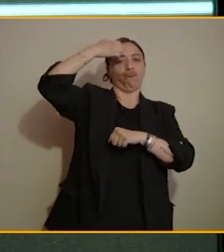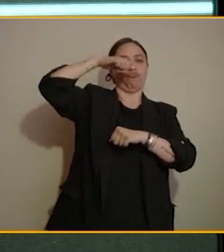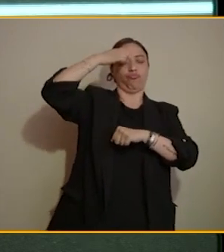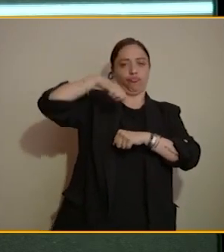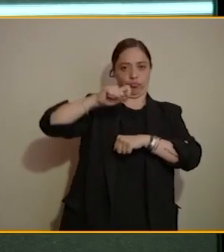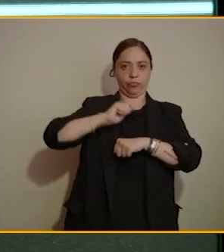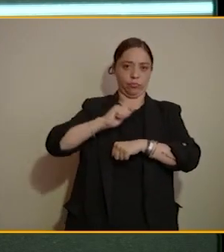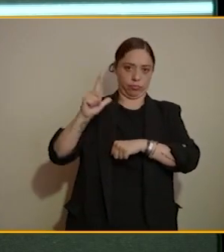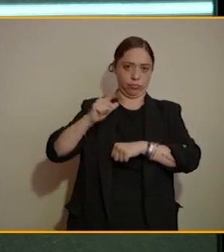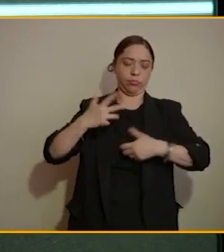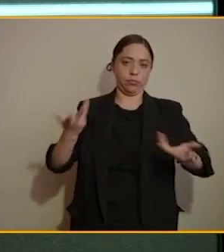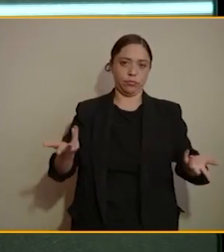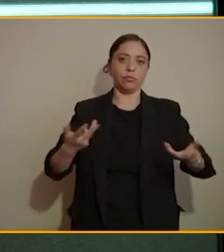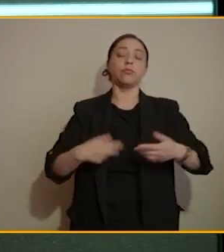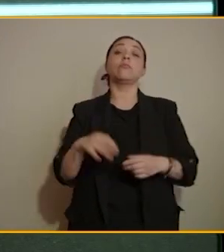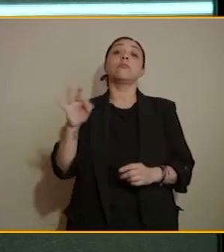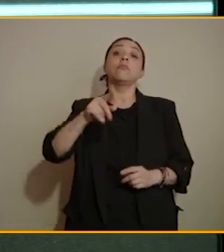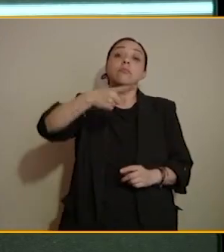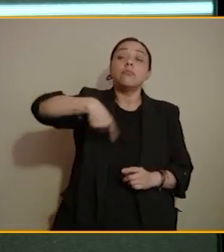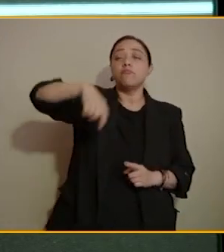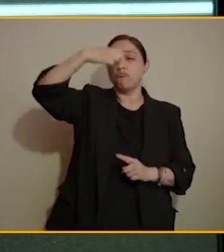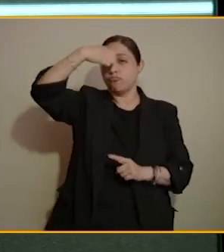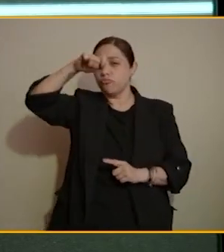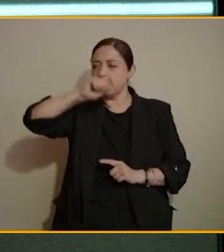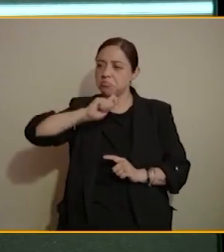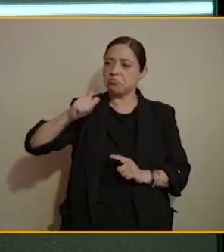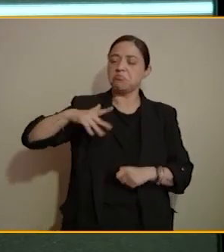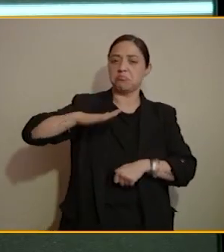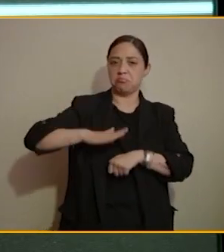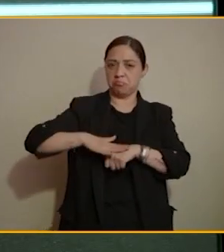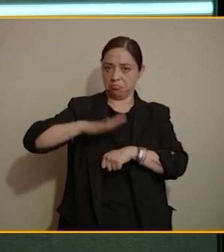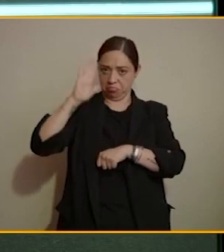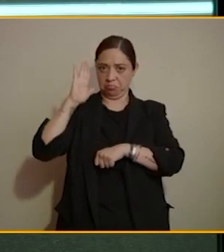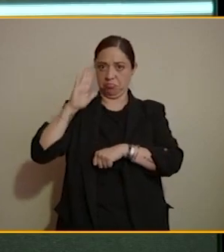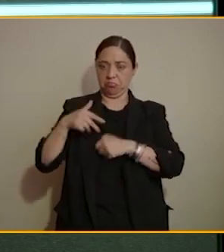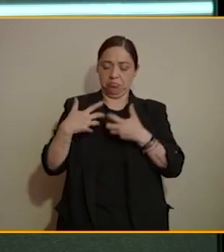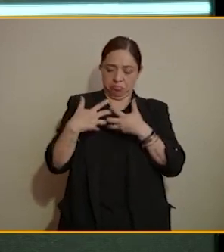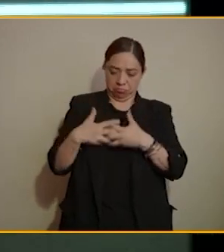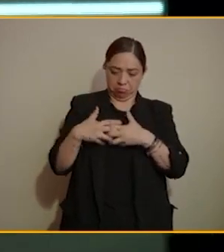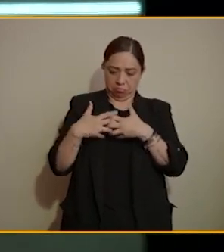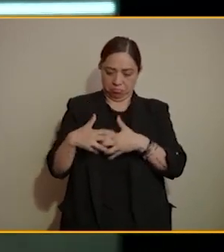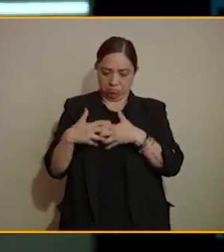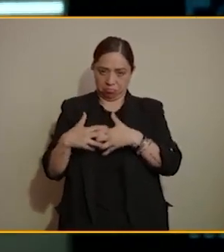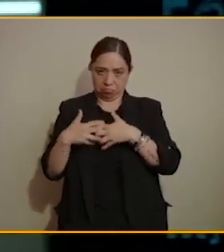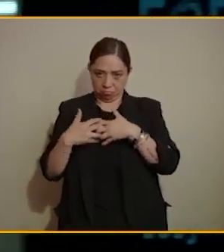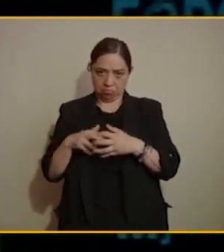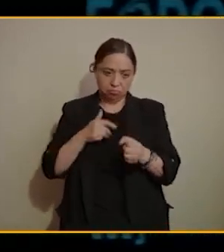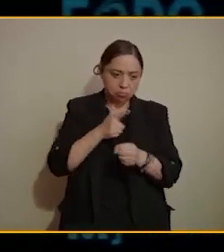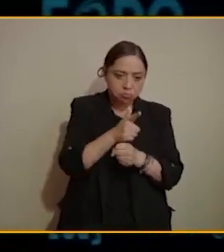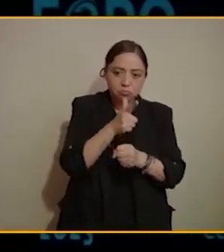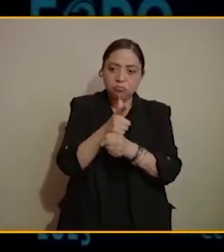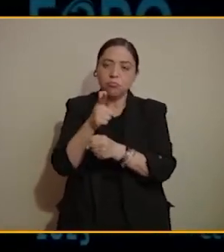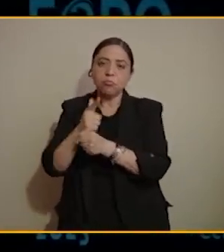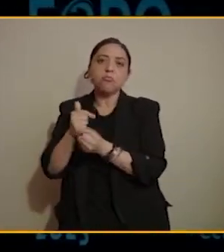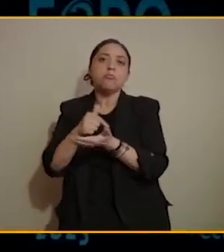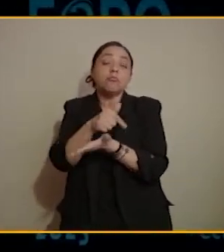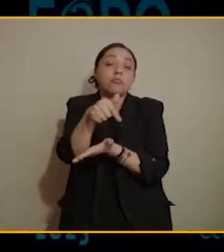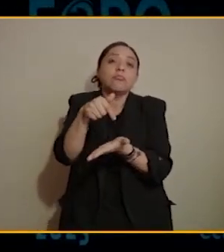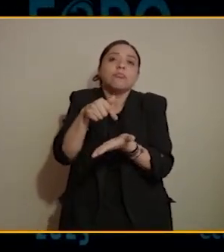especializados. Entre más especializados estemos como unidad productiva, vamos a encontrar también espacios